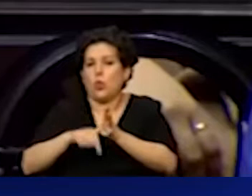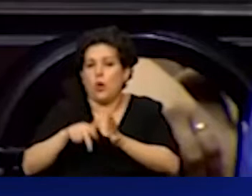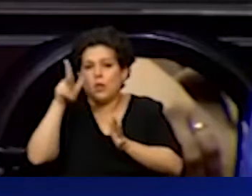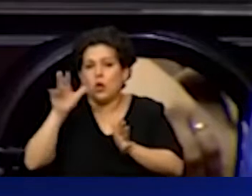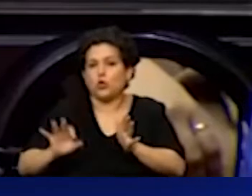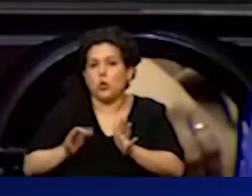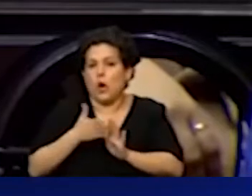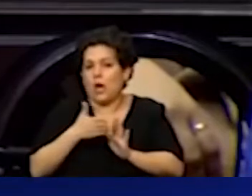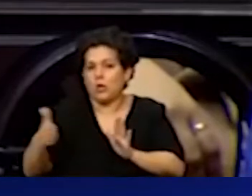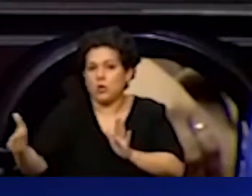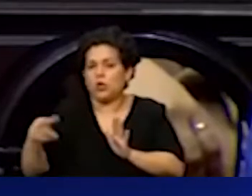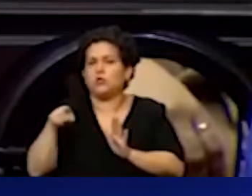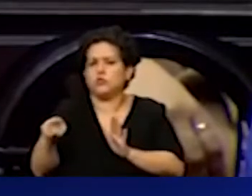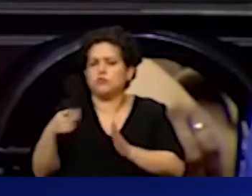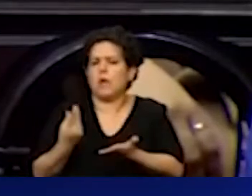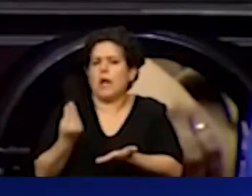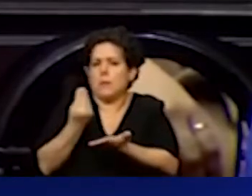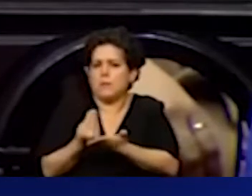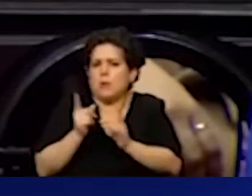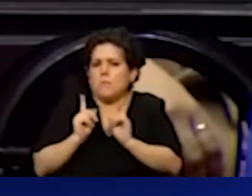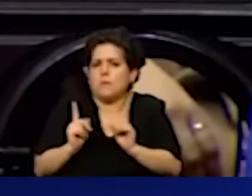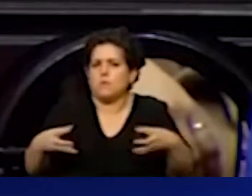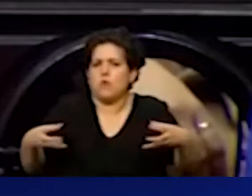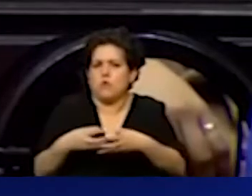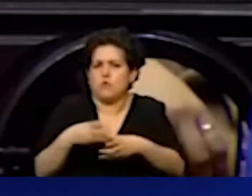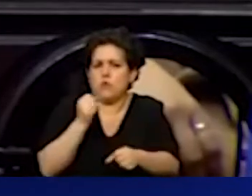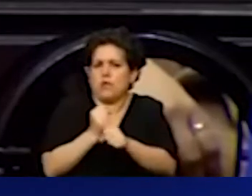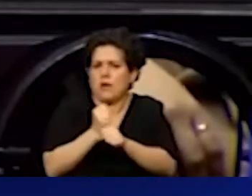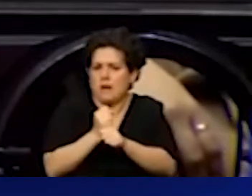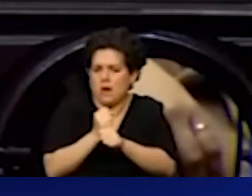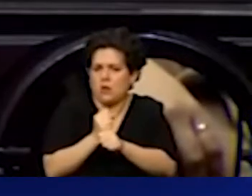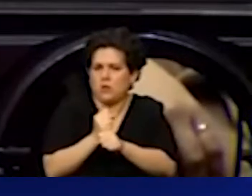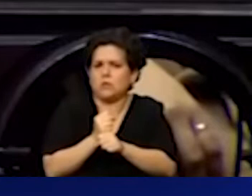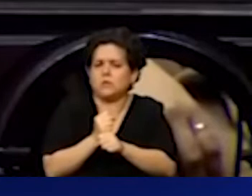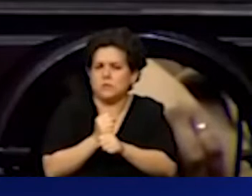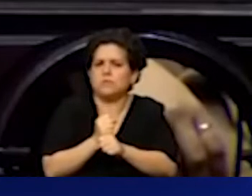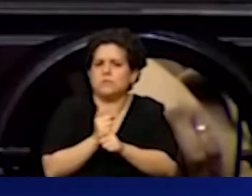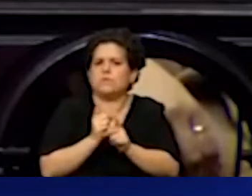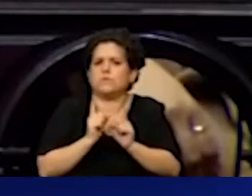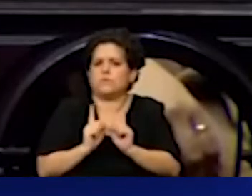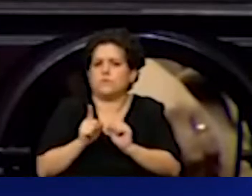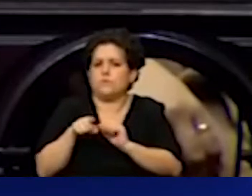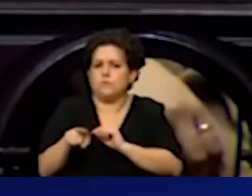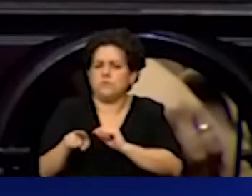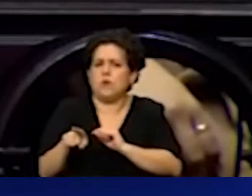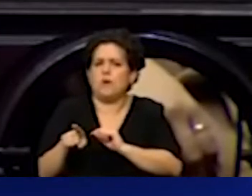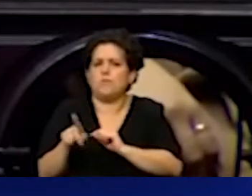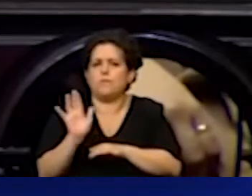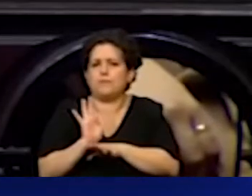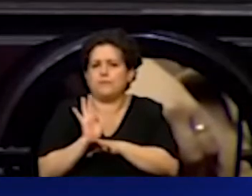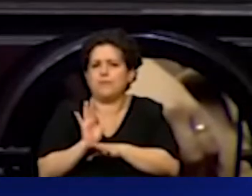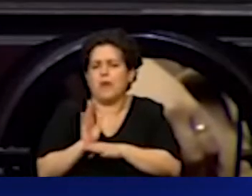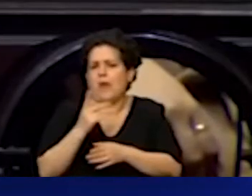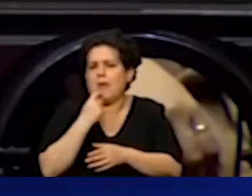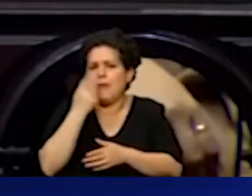8 años representó a ese colectivo de trabajadores de manera